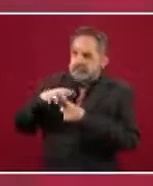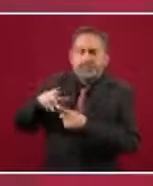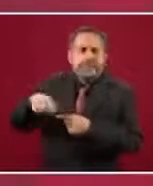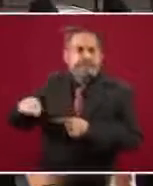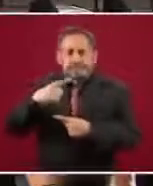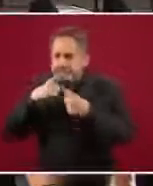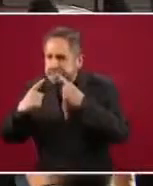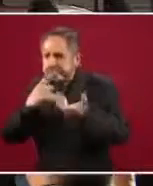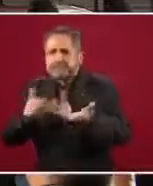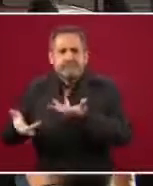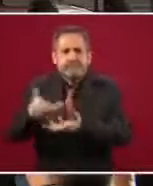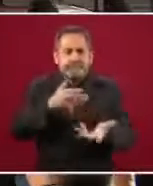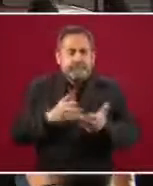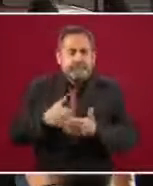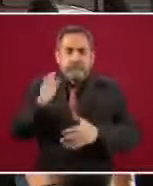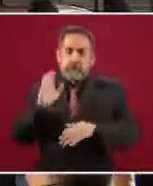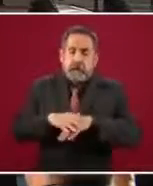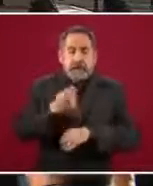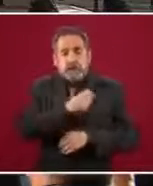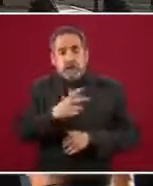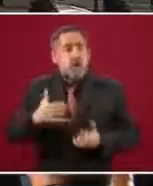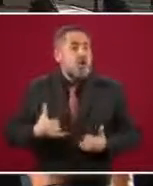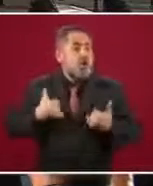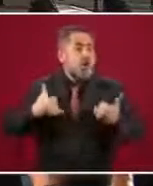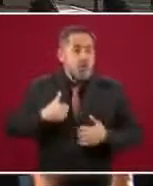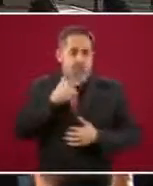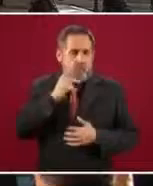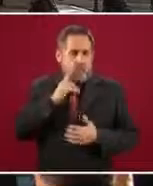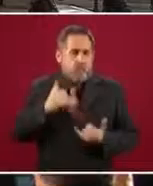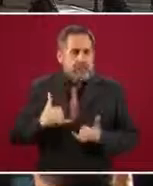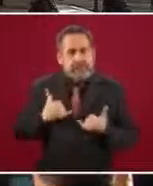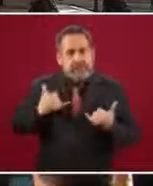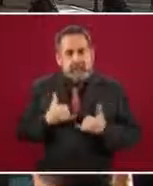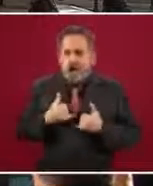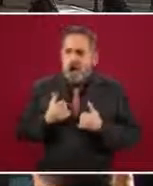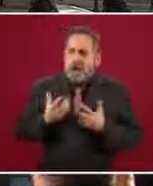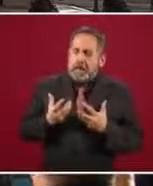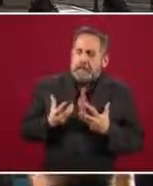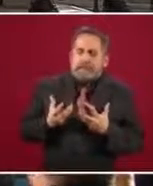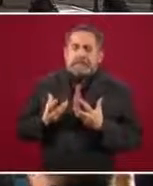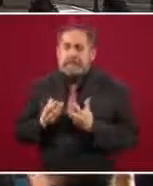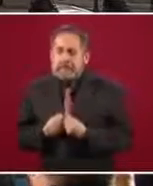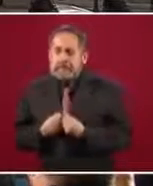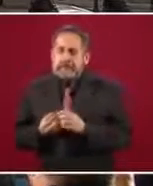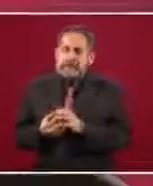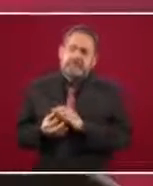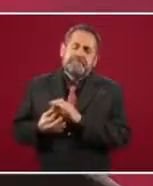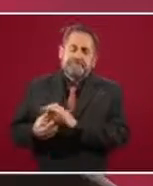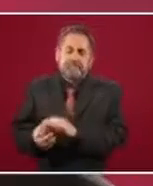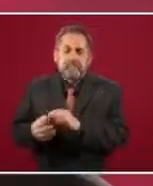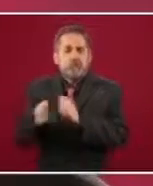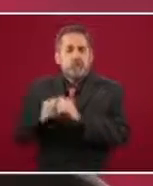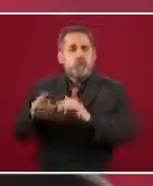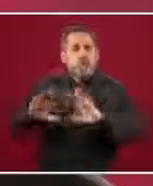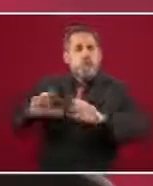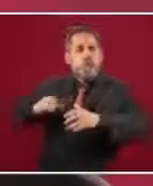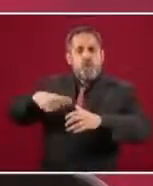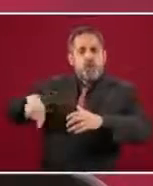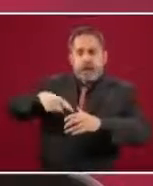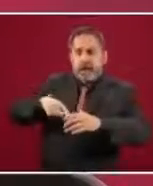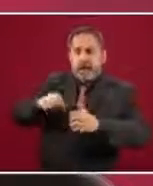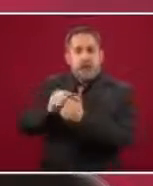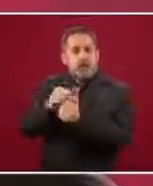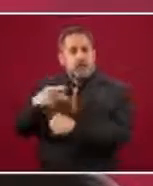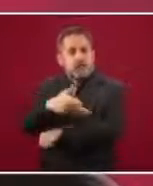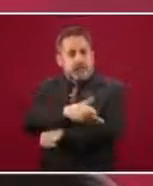la población, sobre todo las y los jóvenes, puedan acercarse y vincularse significativamente con sus comunidades y sus